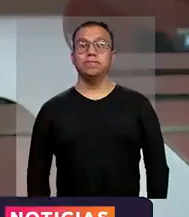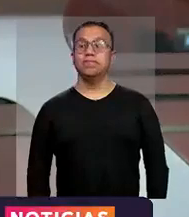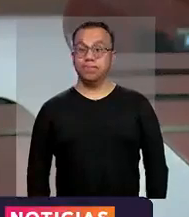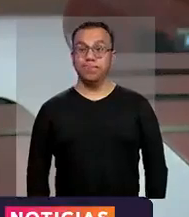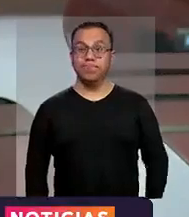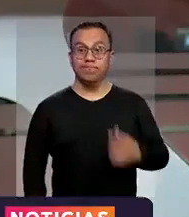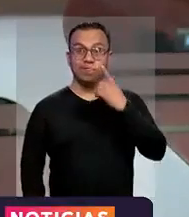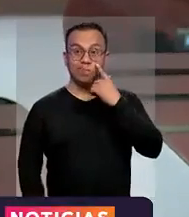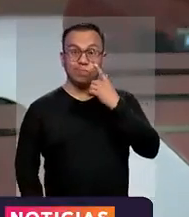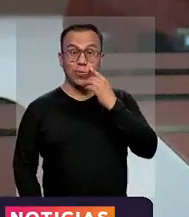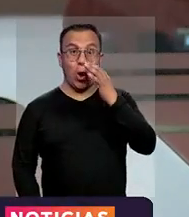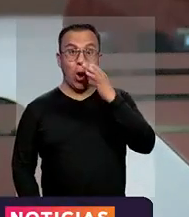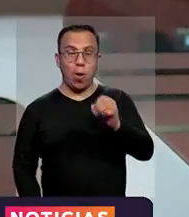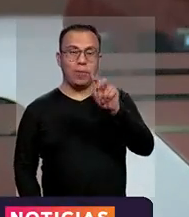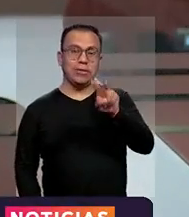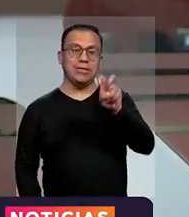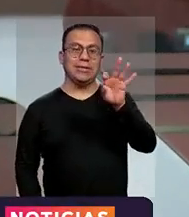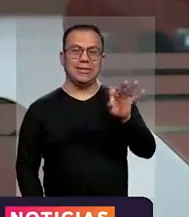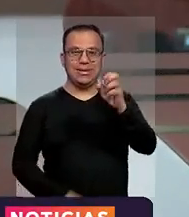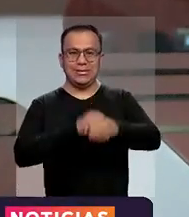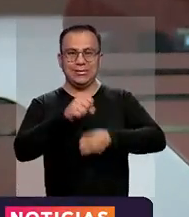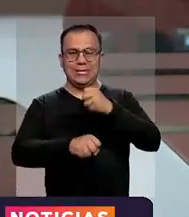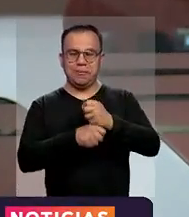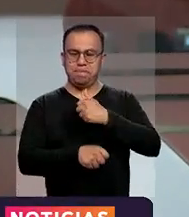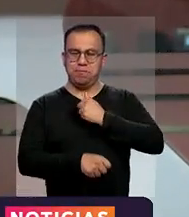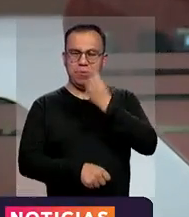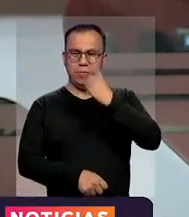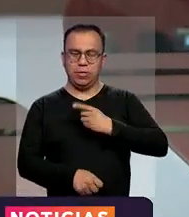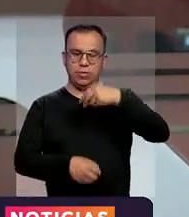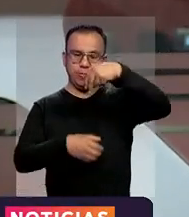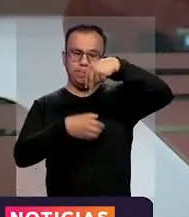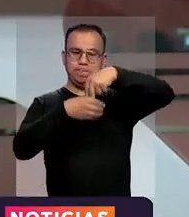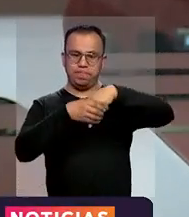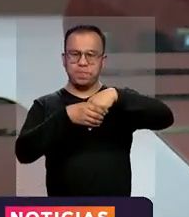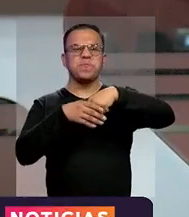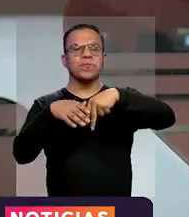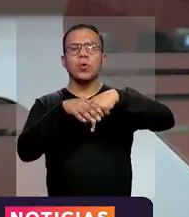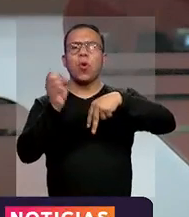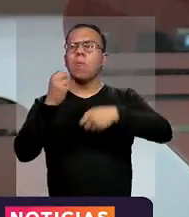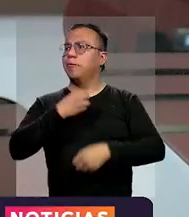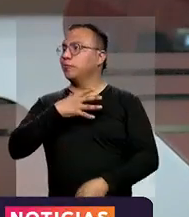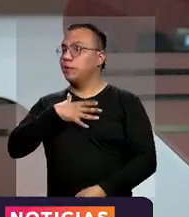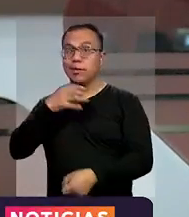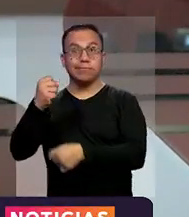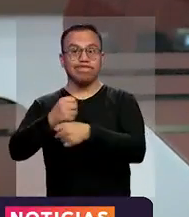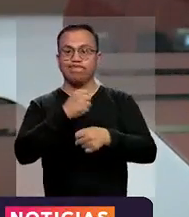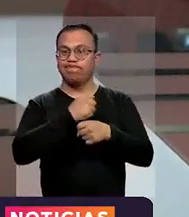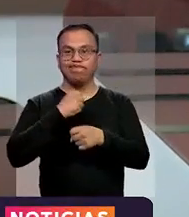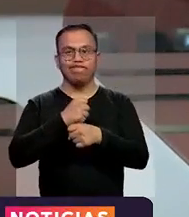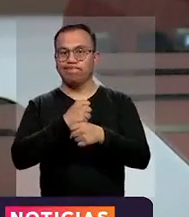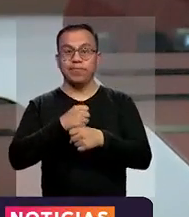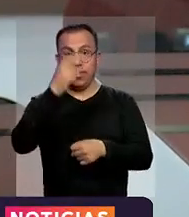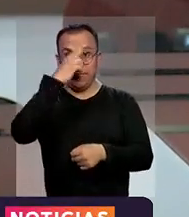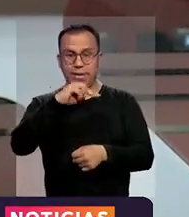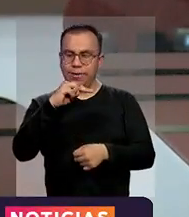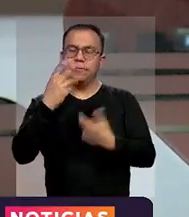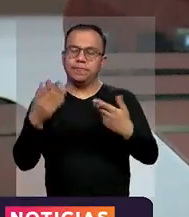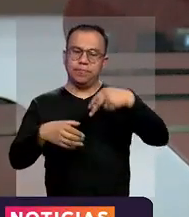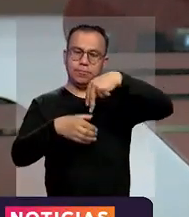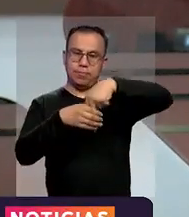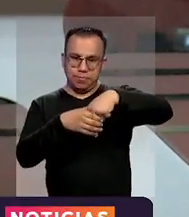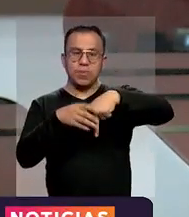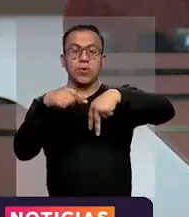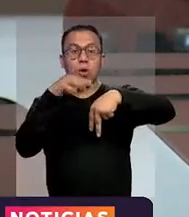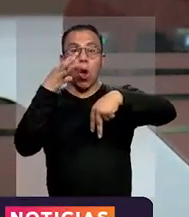Y escuchen esta historia. Un hombre de 73 años decidió enterrarse en protesta por la falta de oportunidades de trabajo para él y sus hijos. El